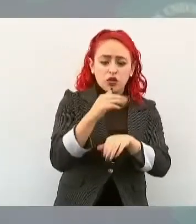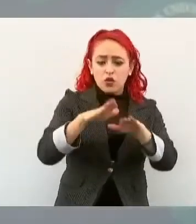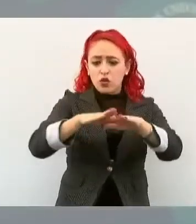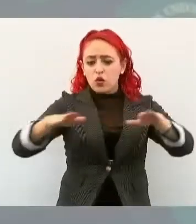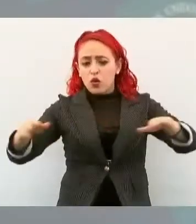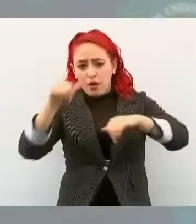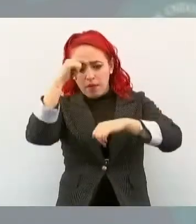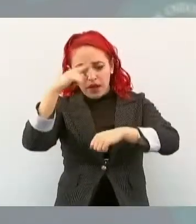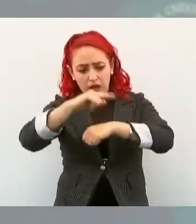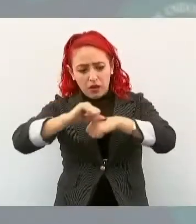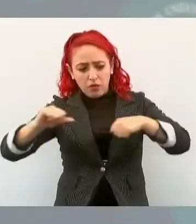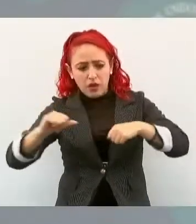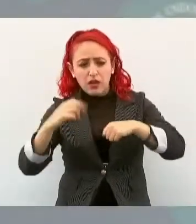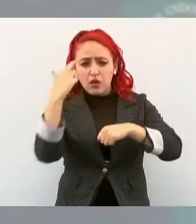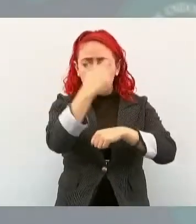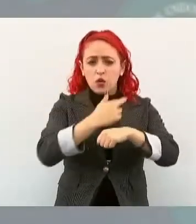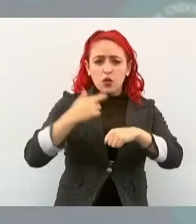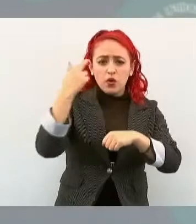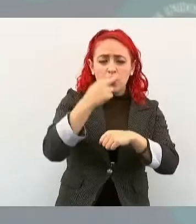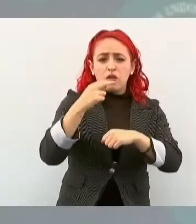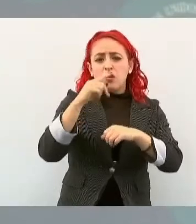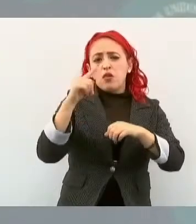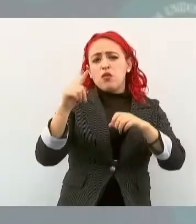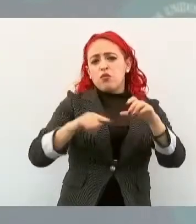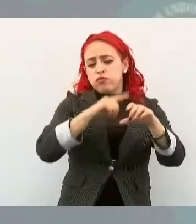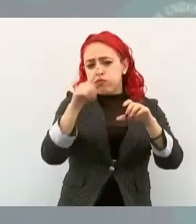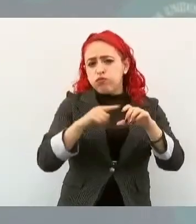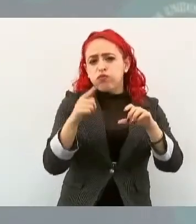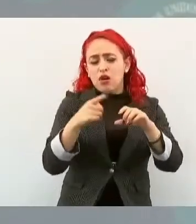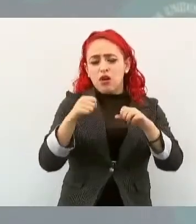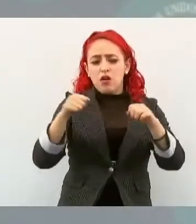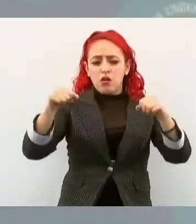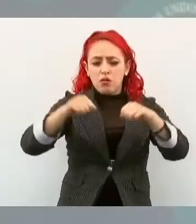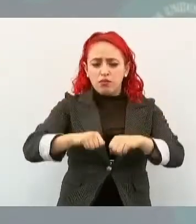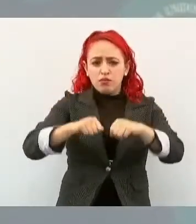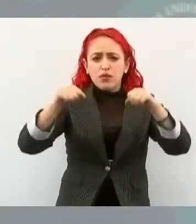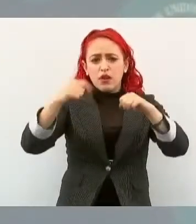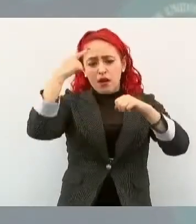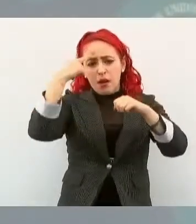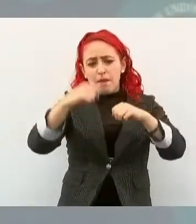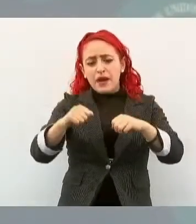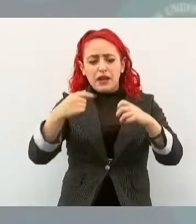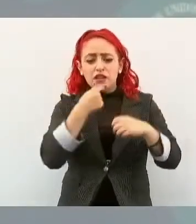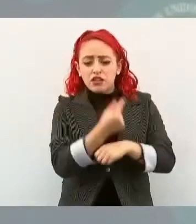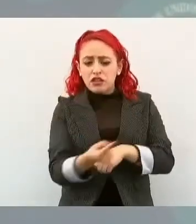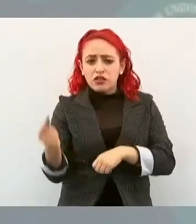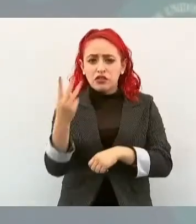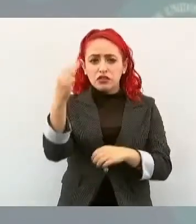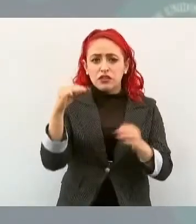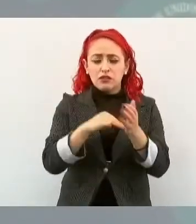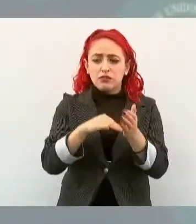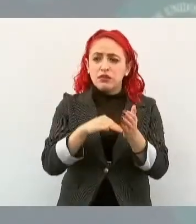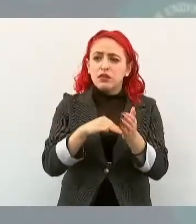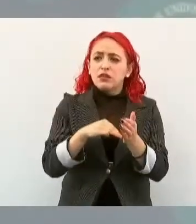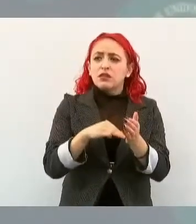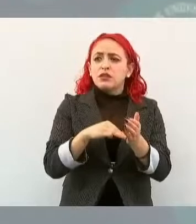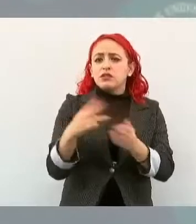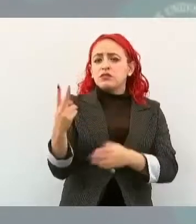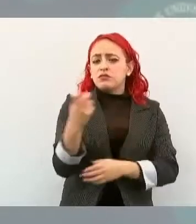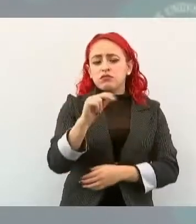quirúrgicas, monitores, ventiladores, reanimadores pediátricos, en fin, 3,383 bienes